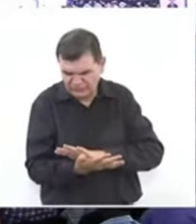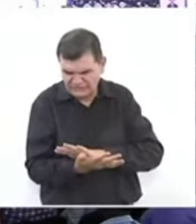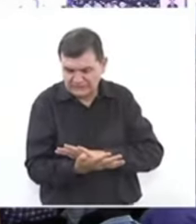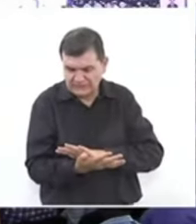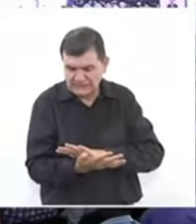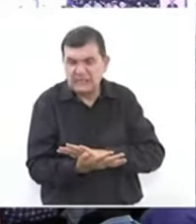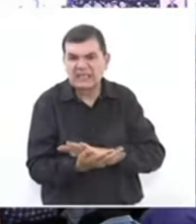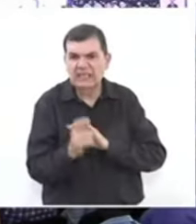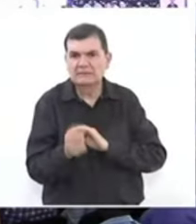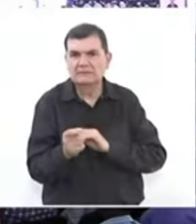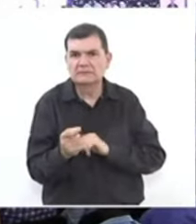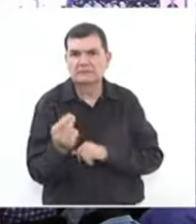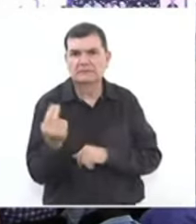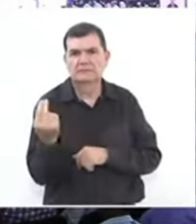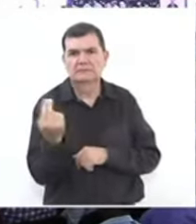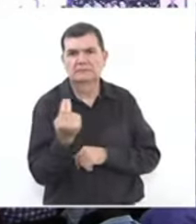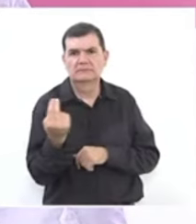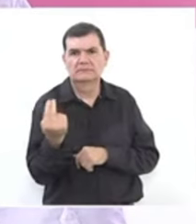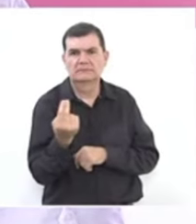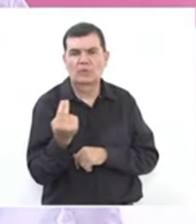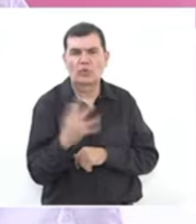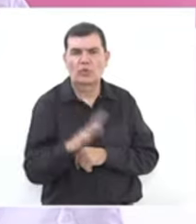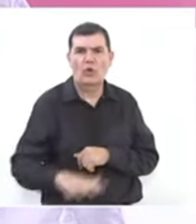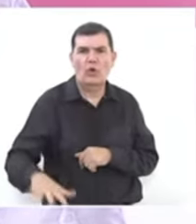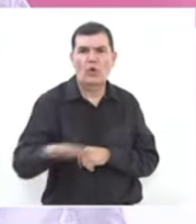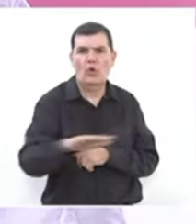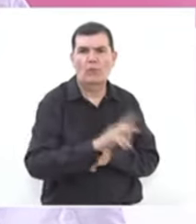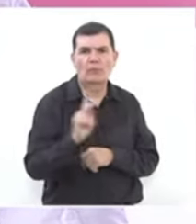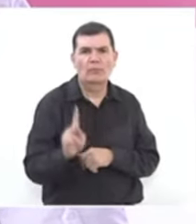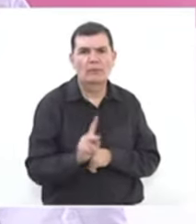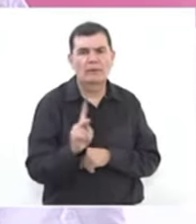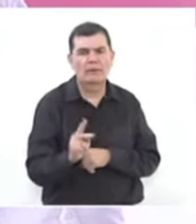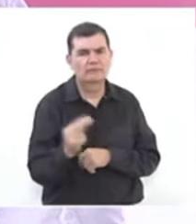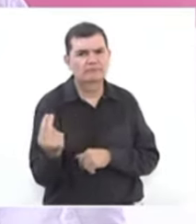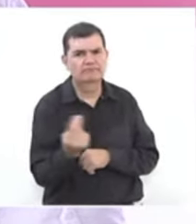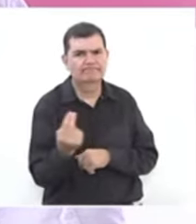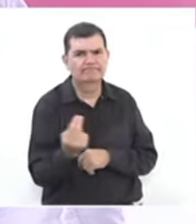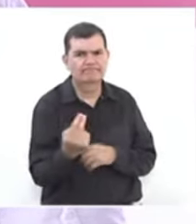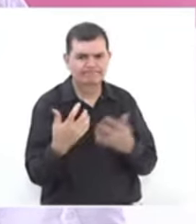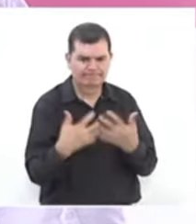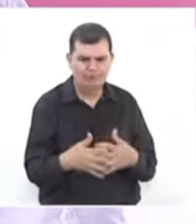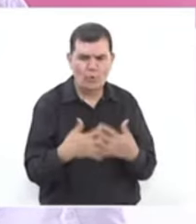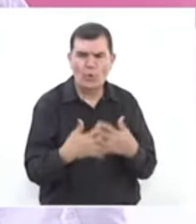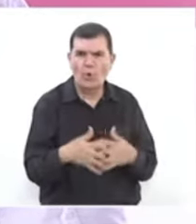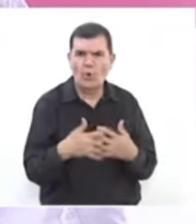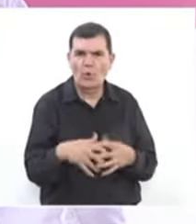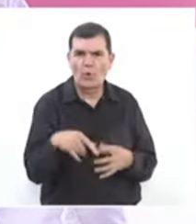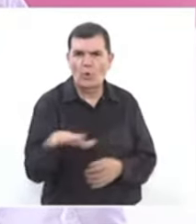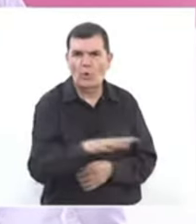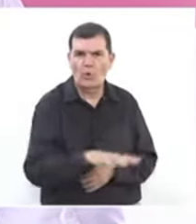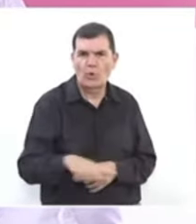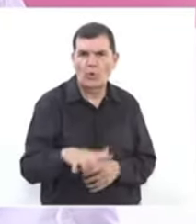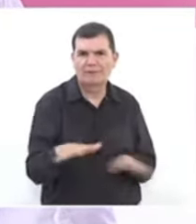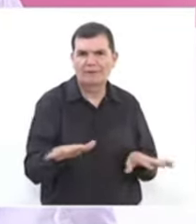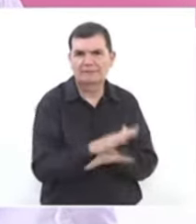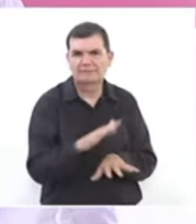necesita el pueblo. El motor del cambio es el